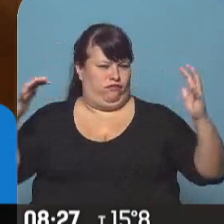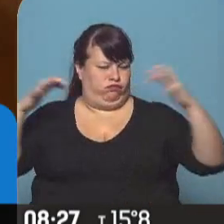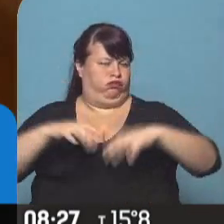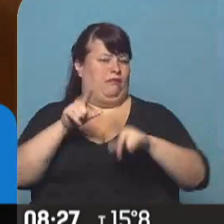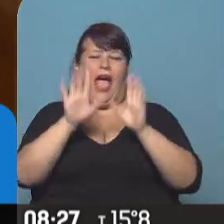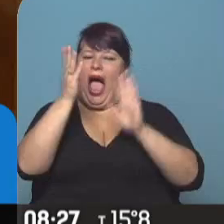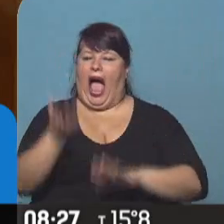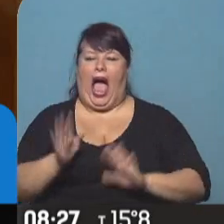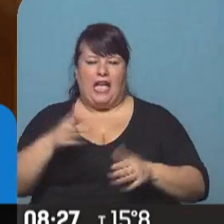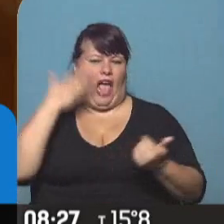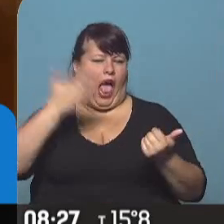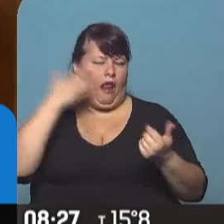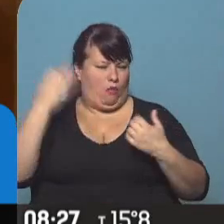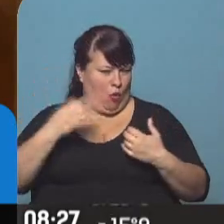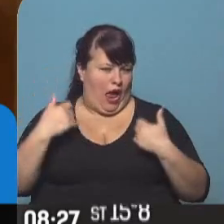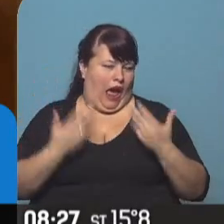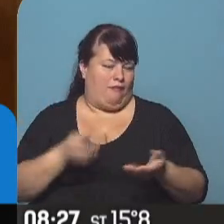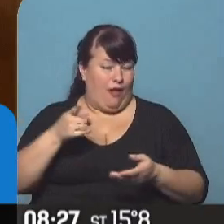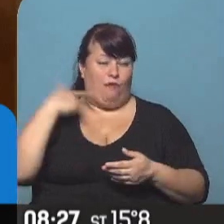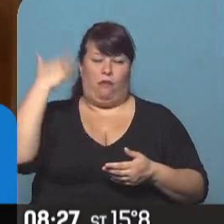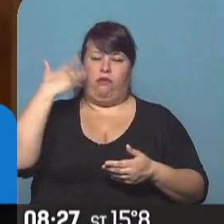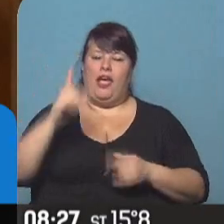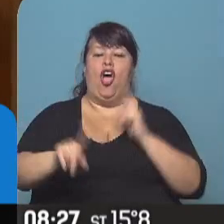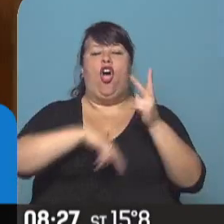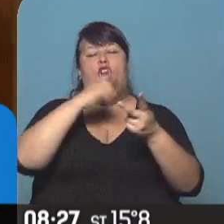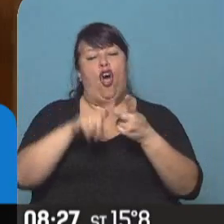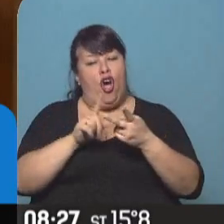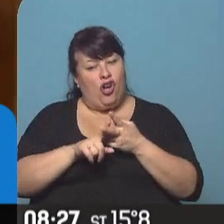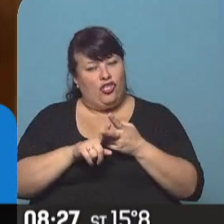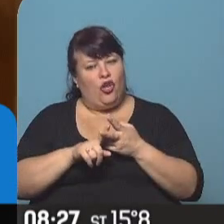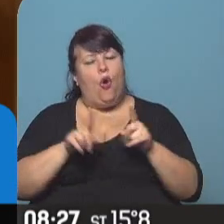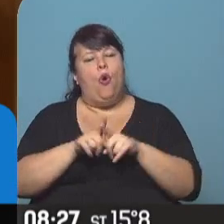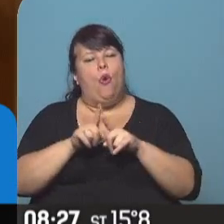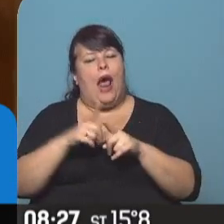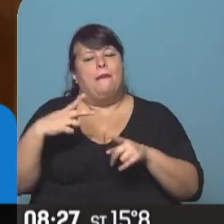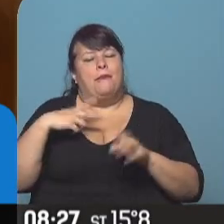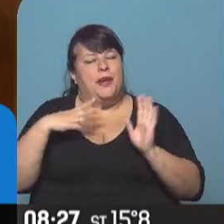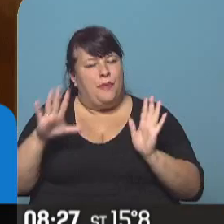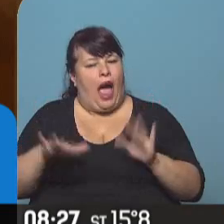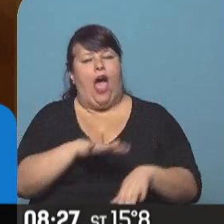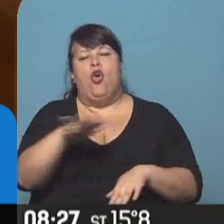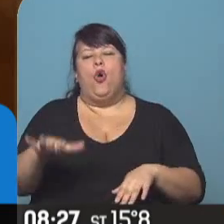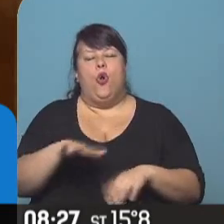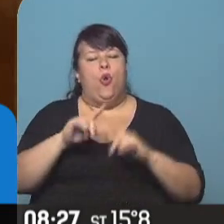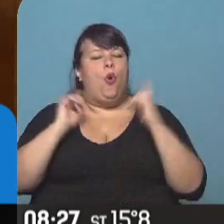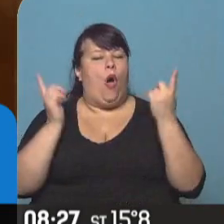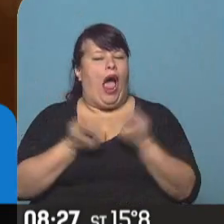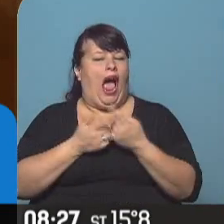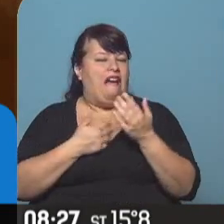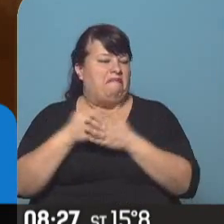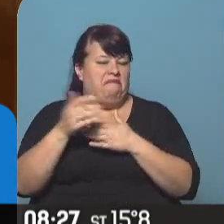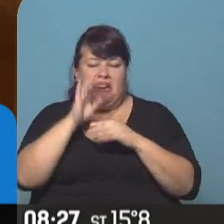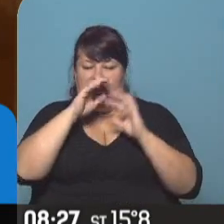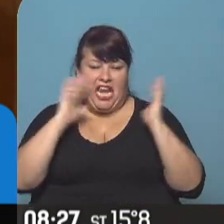esto que él tenía también de la oratoria y aprovechando eso y después había otro que era como muy íntimo no en un espacio neutro